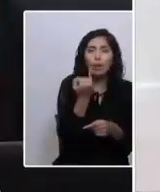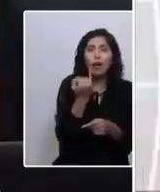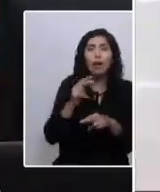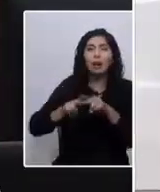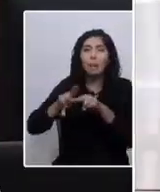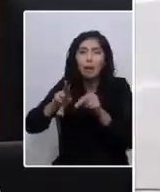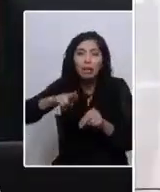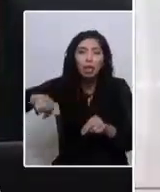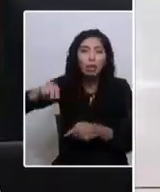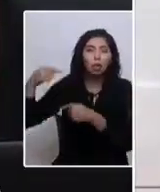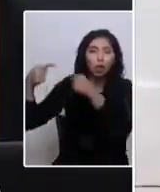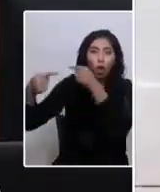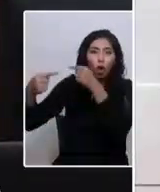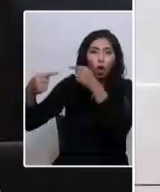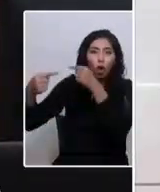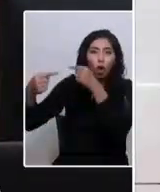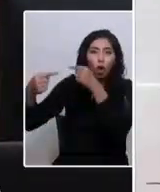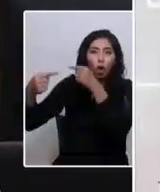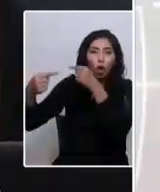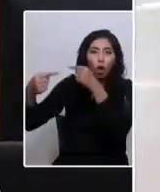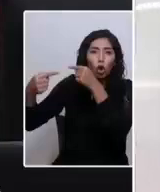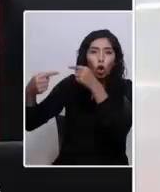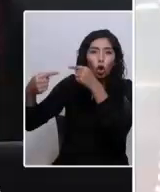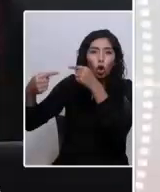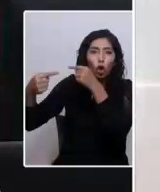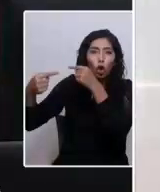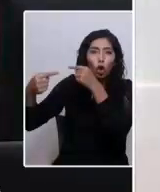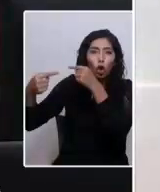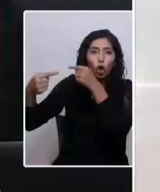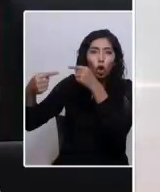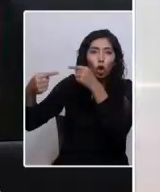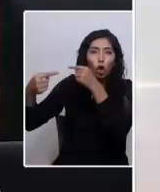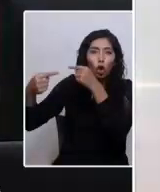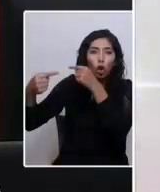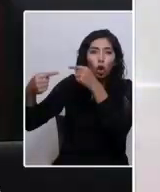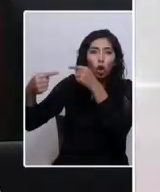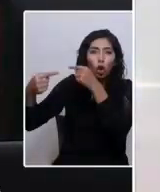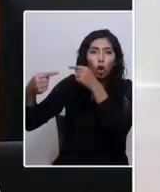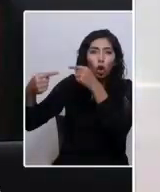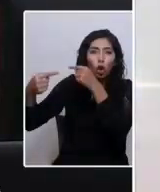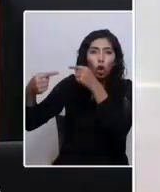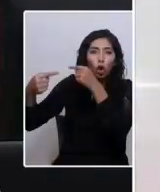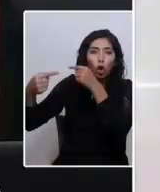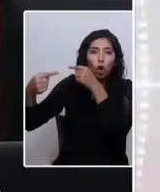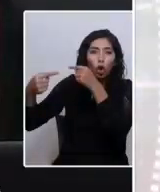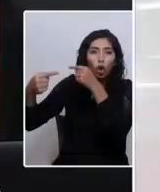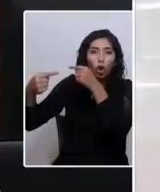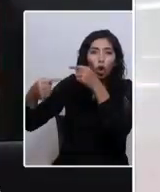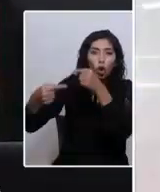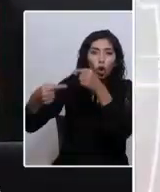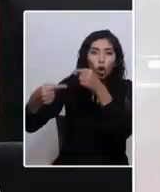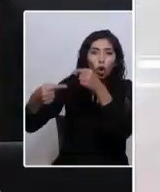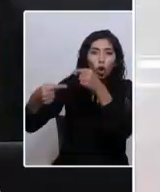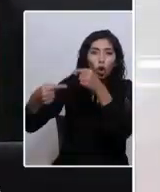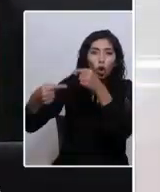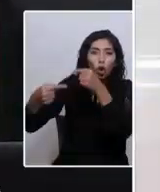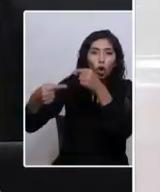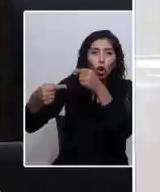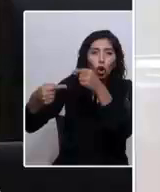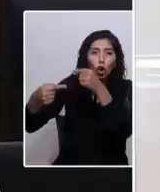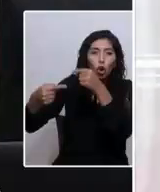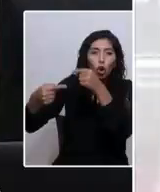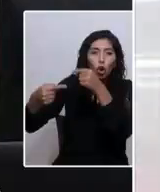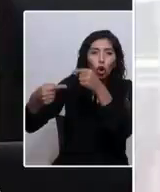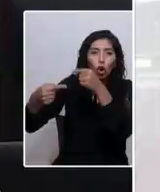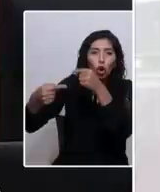básicamente ellos dicen que se consideran, que se muestra que son irrelevantes, eso es el punto de vista que manifiestan ellos, sobre todo un sector de la UDI, pero dicen que